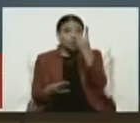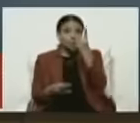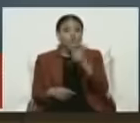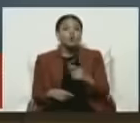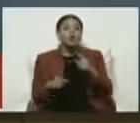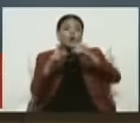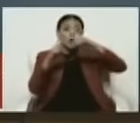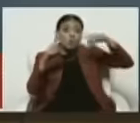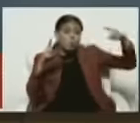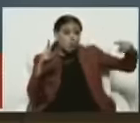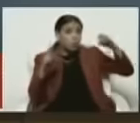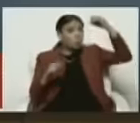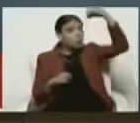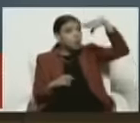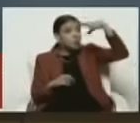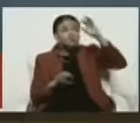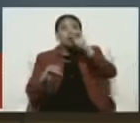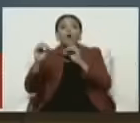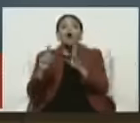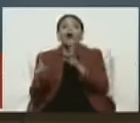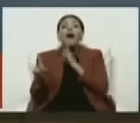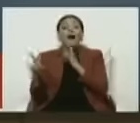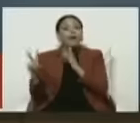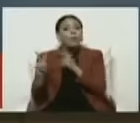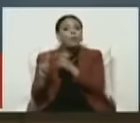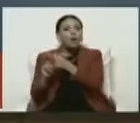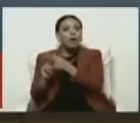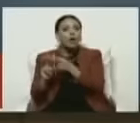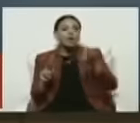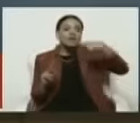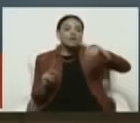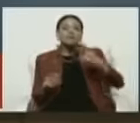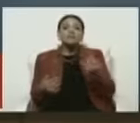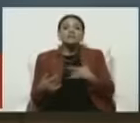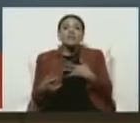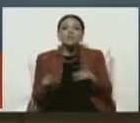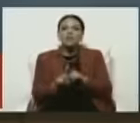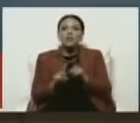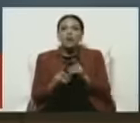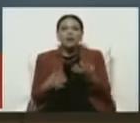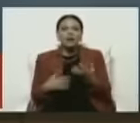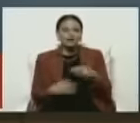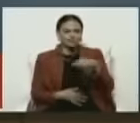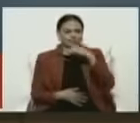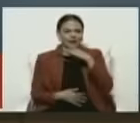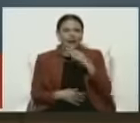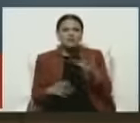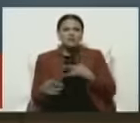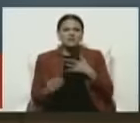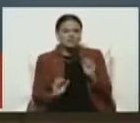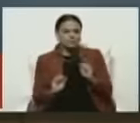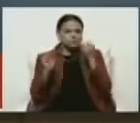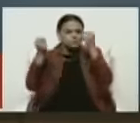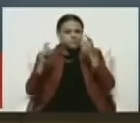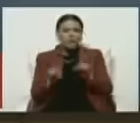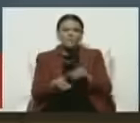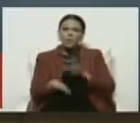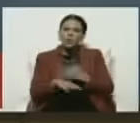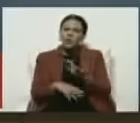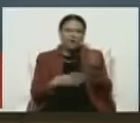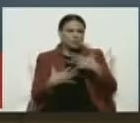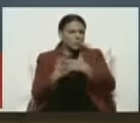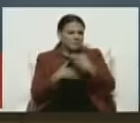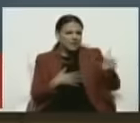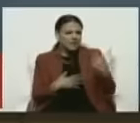el agua, y ocasiona rabia en la población afectada. Por